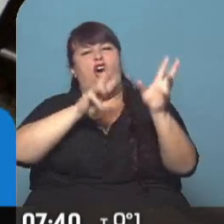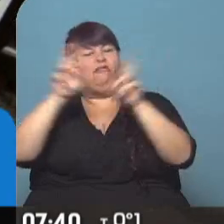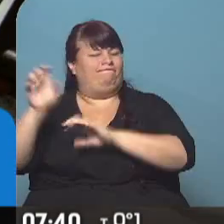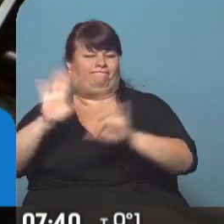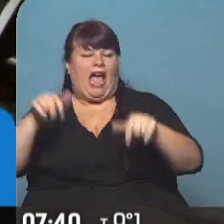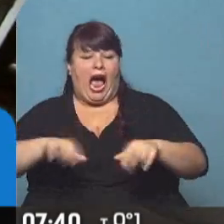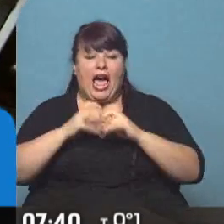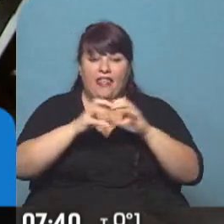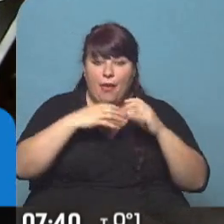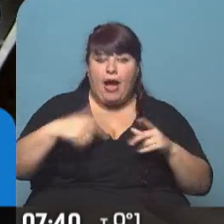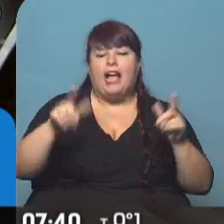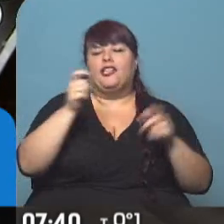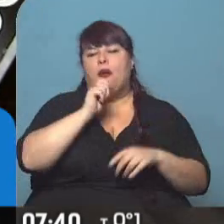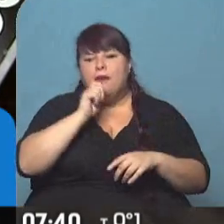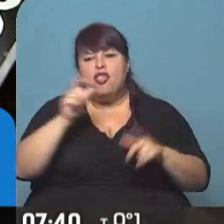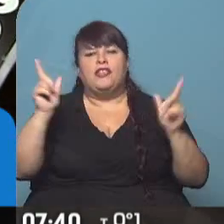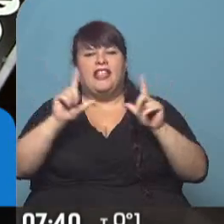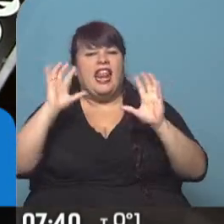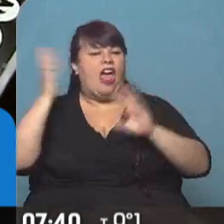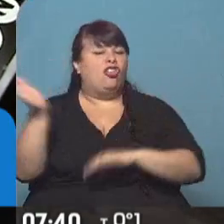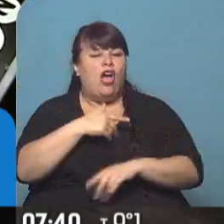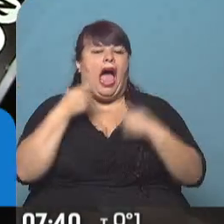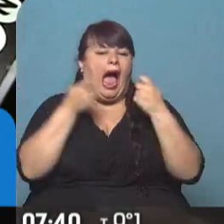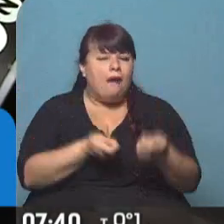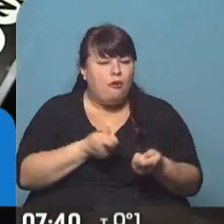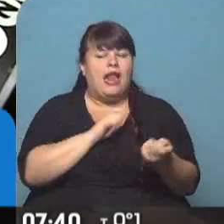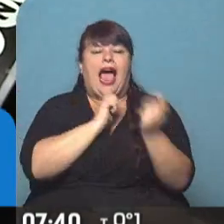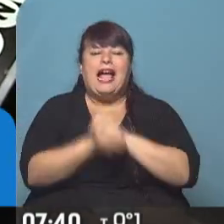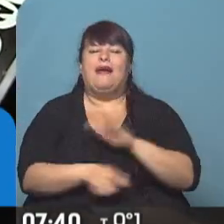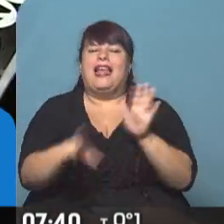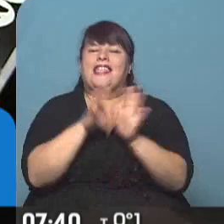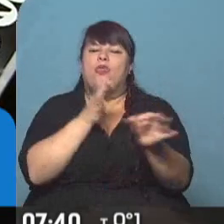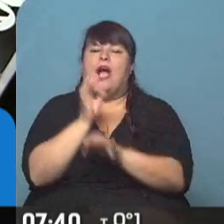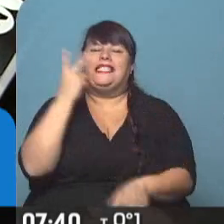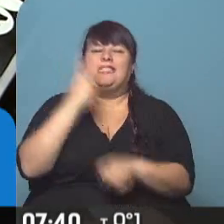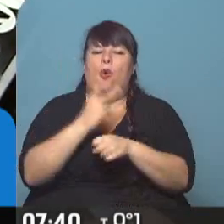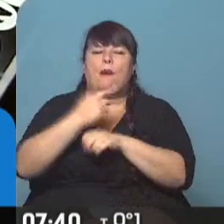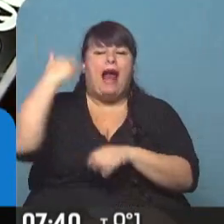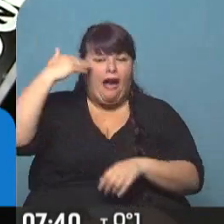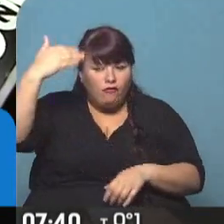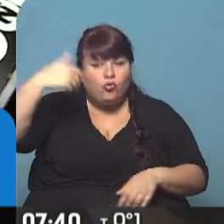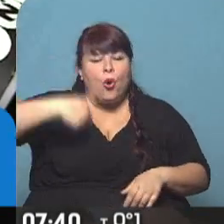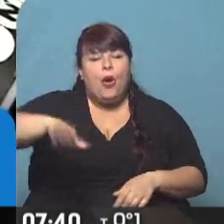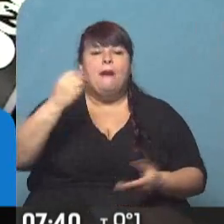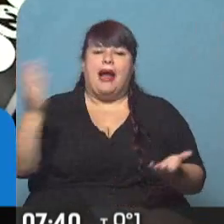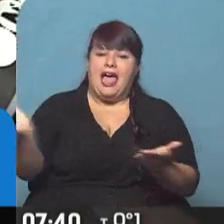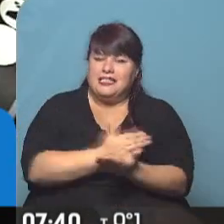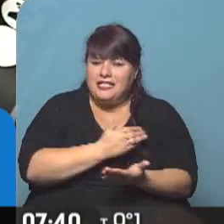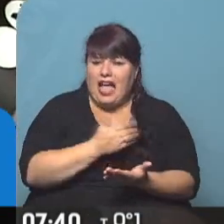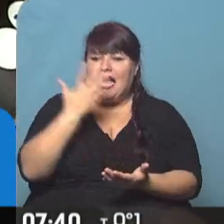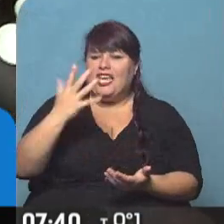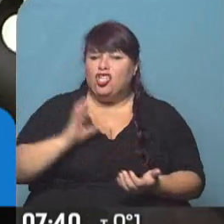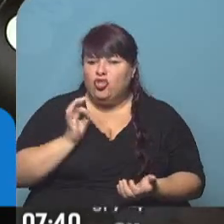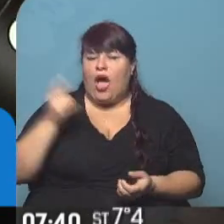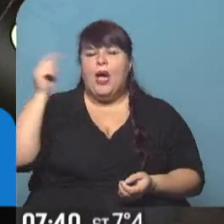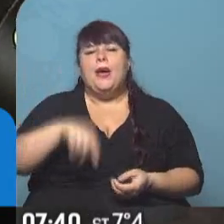en este momento, y esperamos que tanto los medios de comunicación como la sociedad entera apoye, es la reforma educativa, es la secundaria del futuro, que viene a eliminar quinto año,